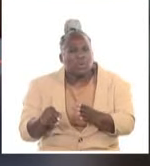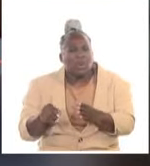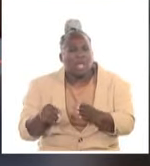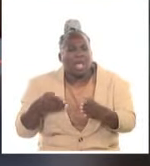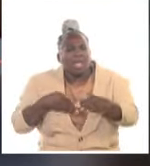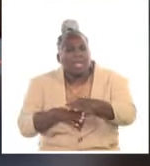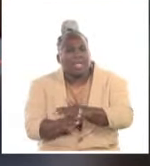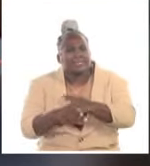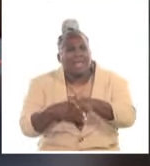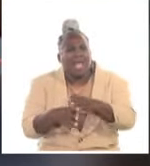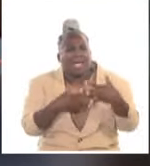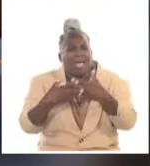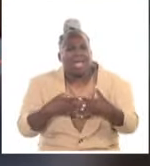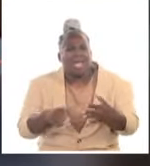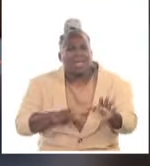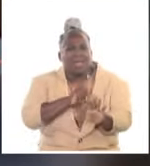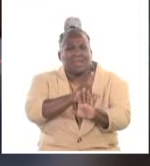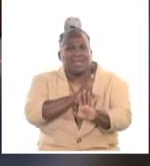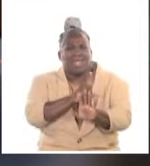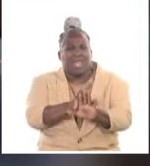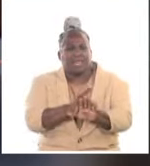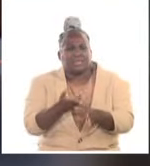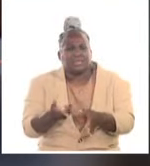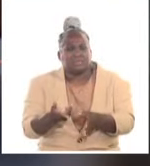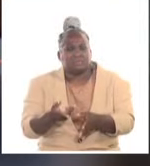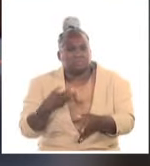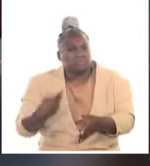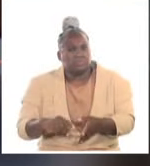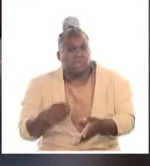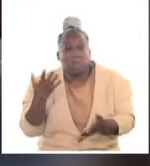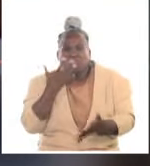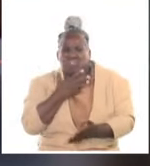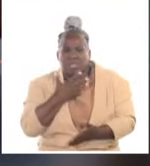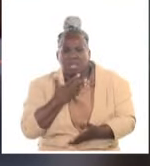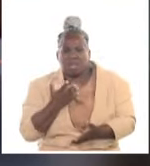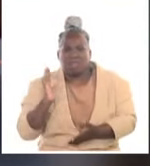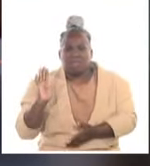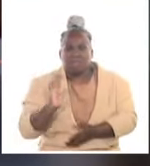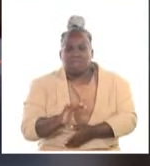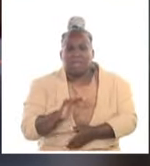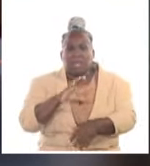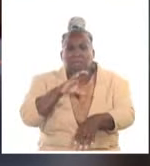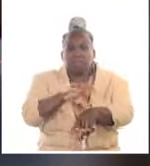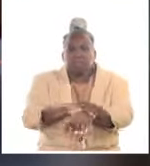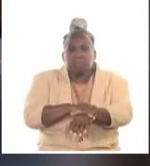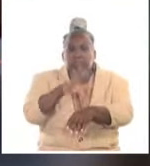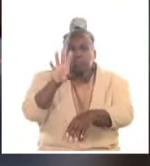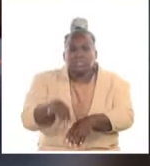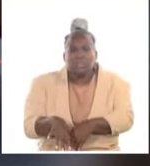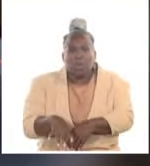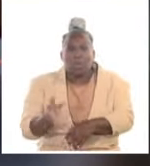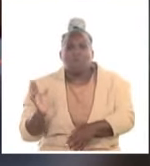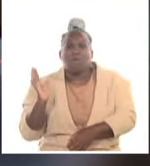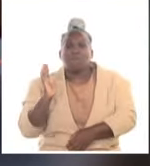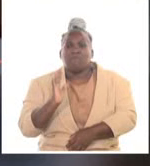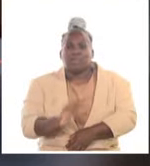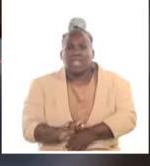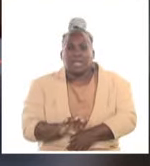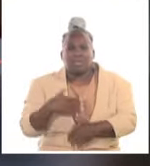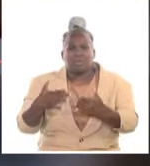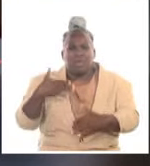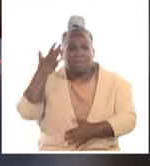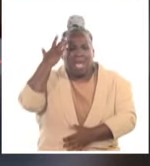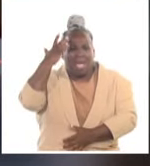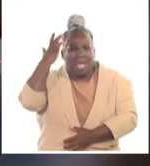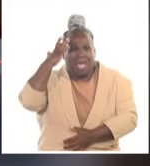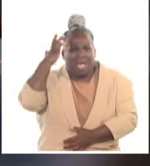país y no tenemos idea de quién demonios son. Vienen de cárceles y de instituciones mentales